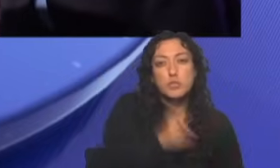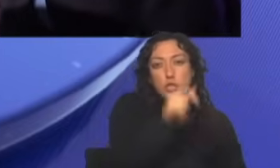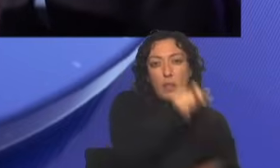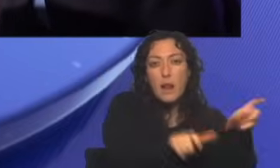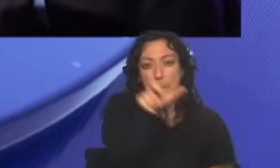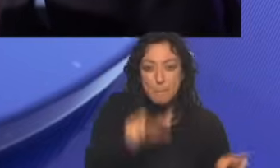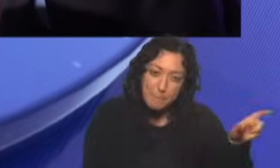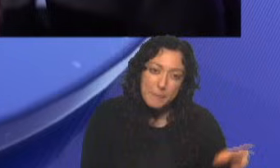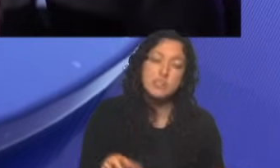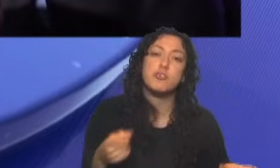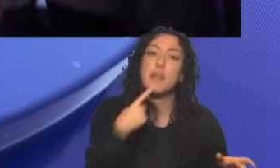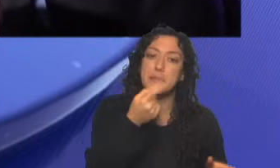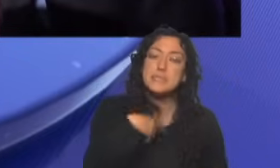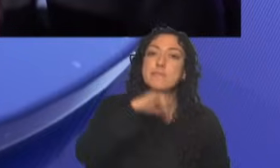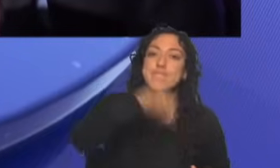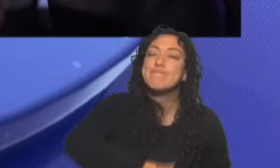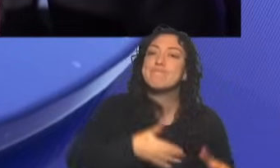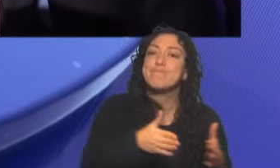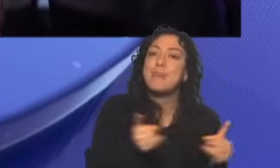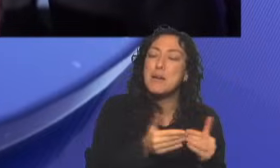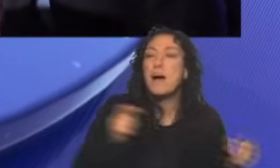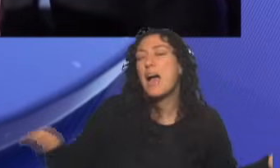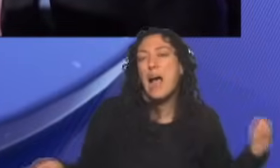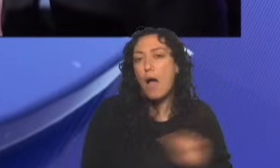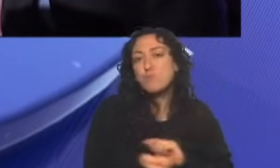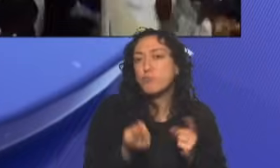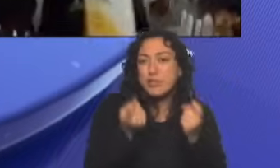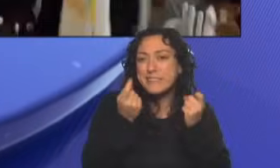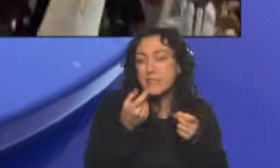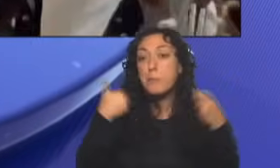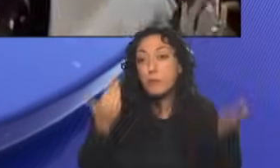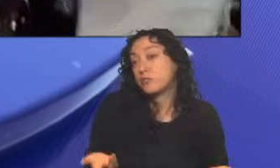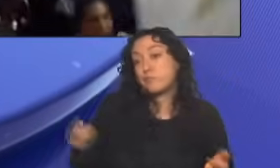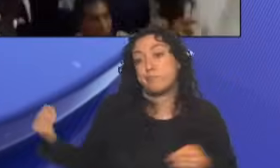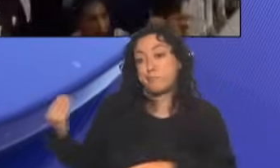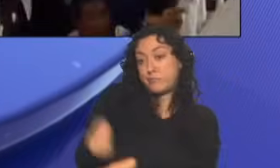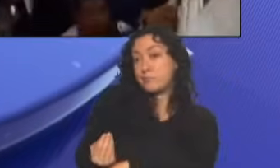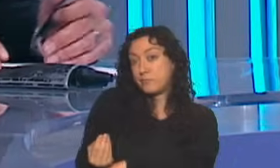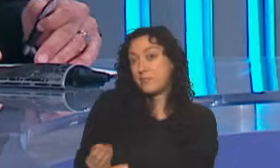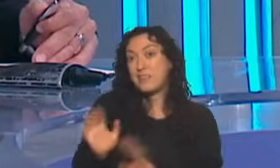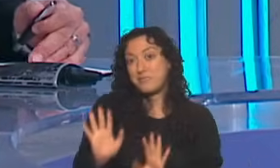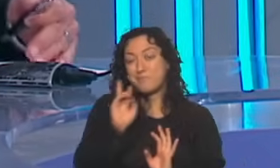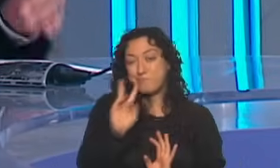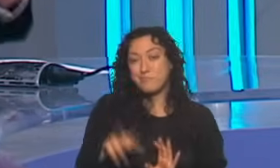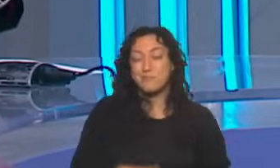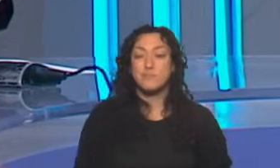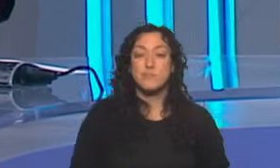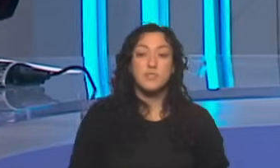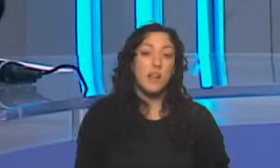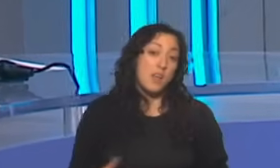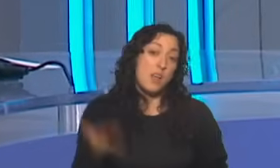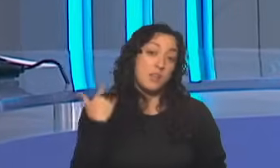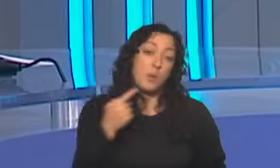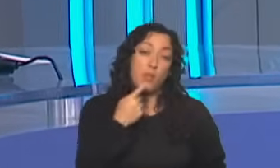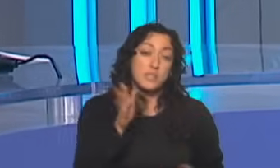población admitía que Panamá necesitaba un cambio radical. Bueno, efectivamente eso fue lo que vimos. Bueno, a propósito, vos recién, Esteban, te referías a esta